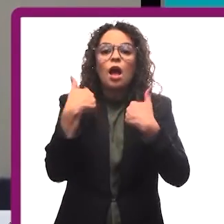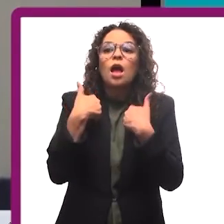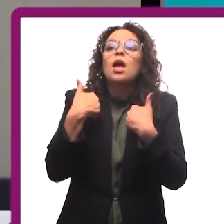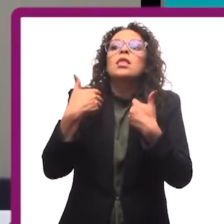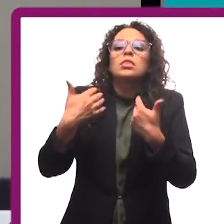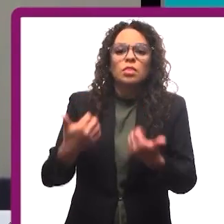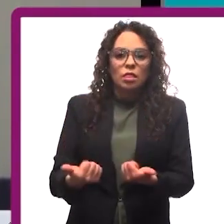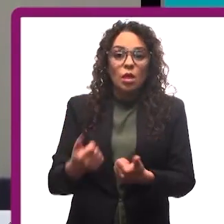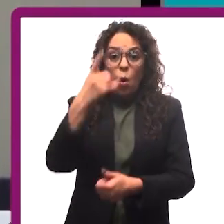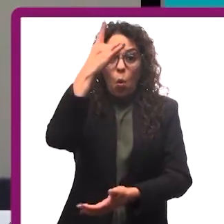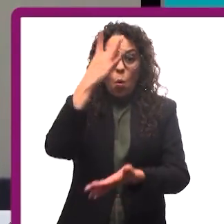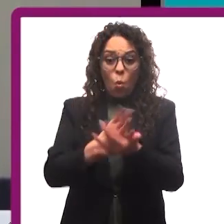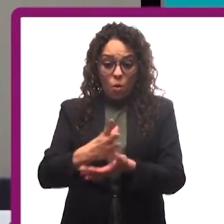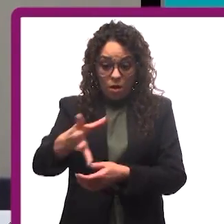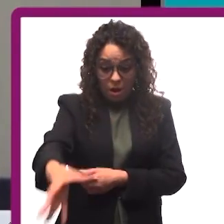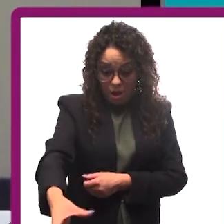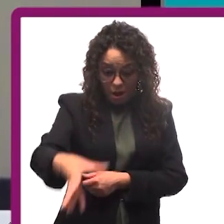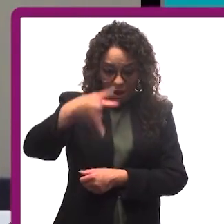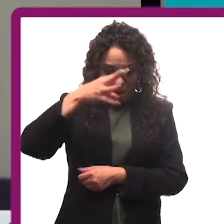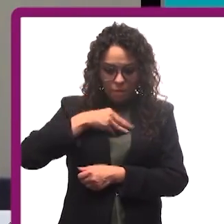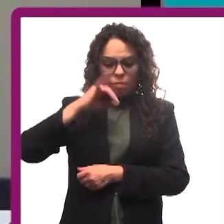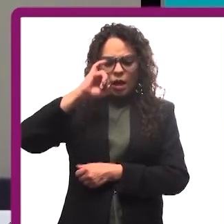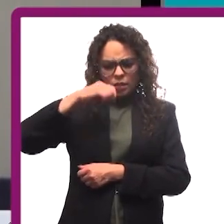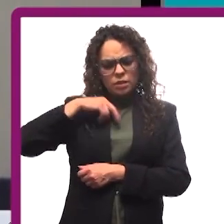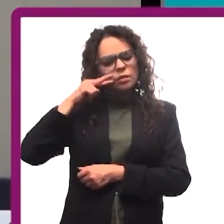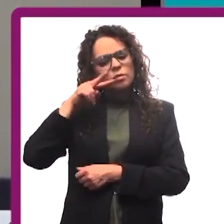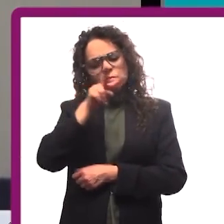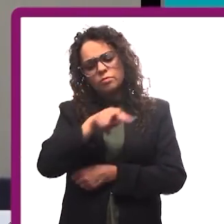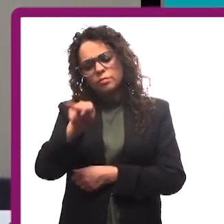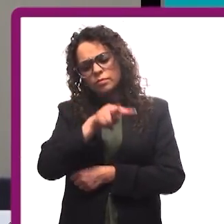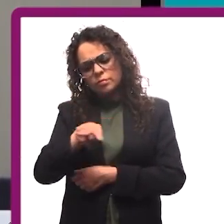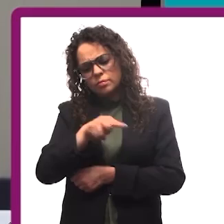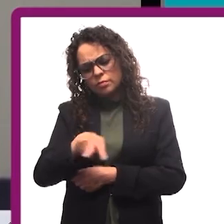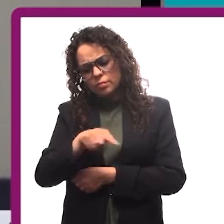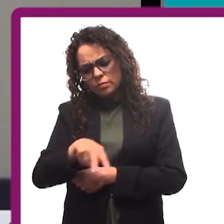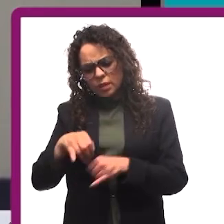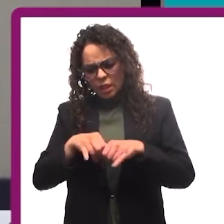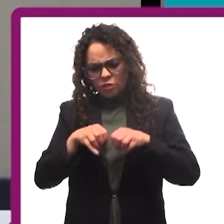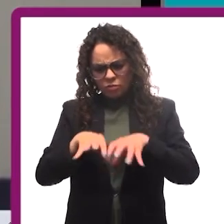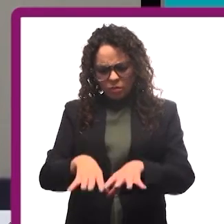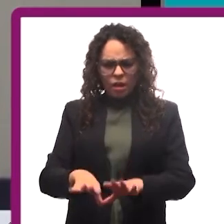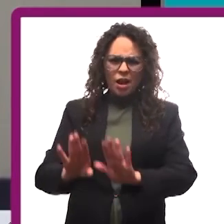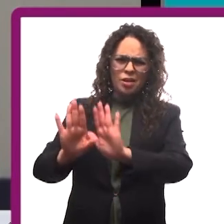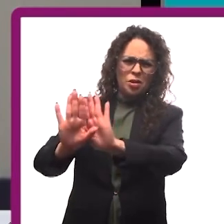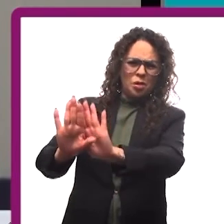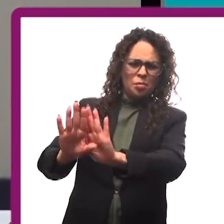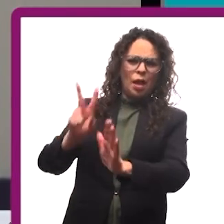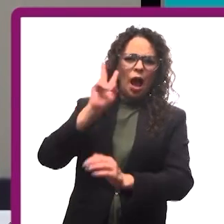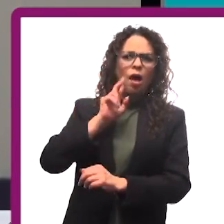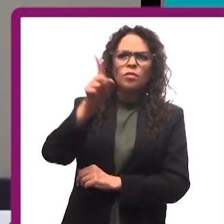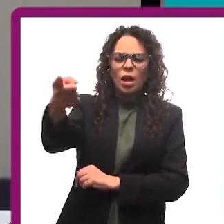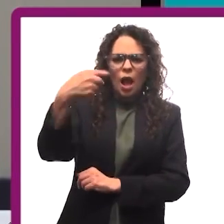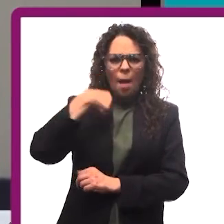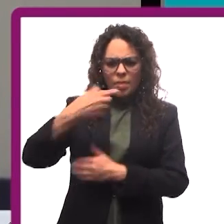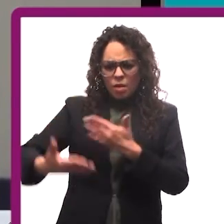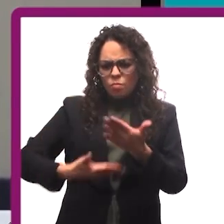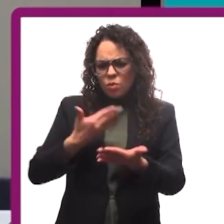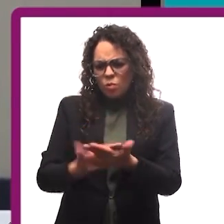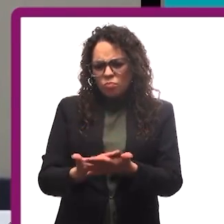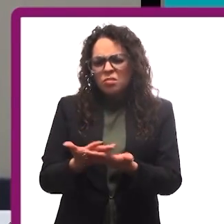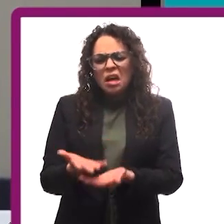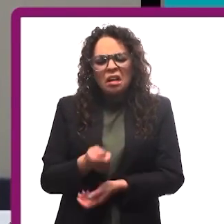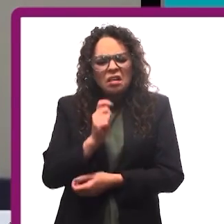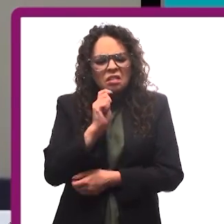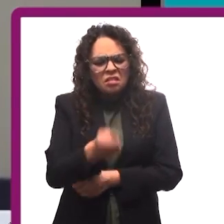entonces reciban ese mensaje, sino reflexionen en todo momento. A ver, ¿qué agenda me están proponiendo estos medios de